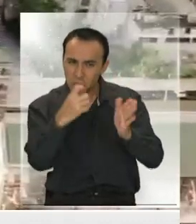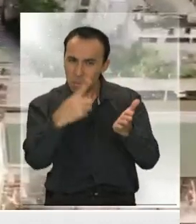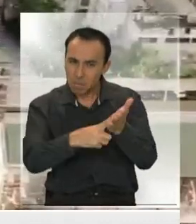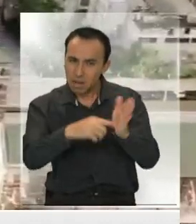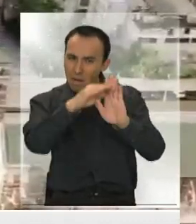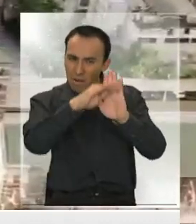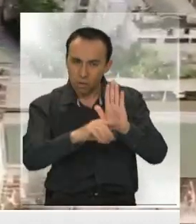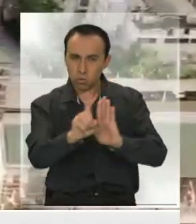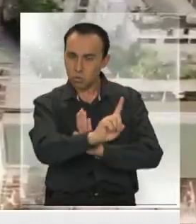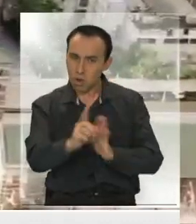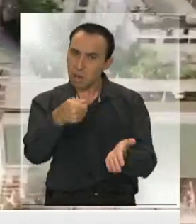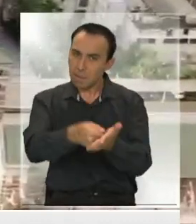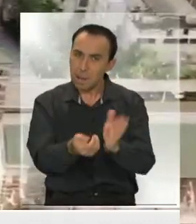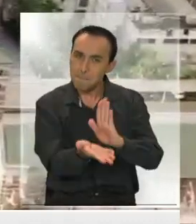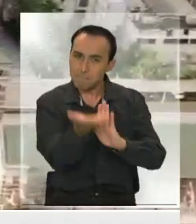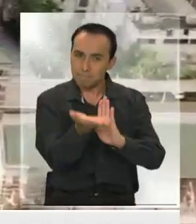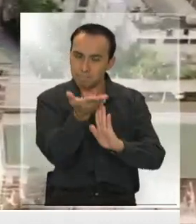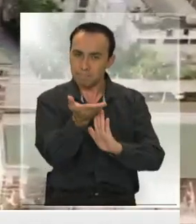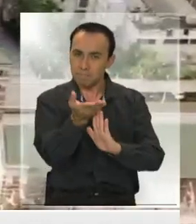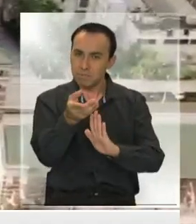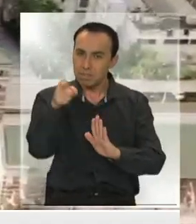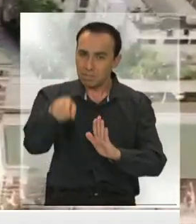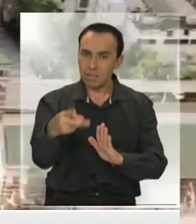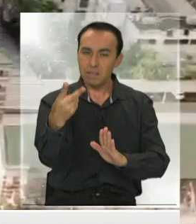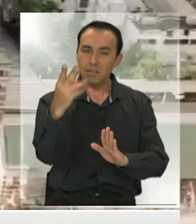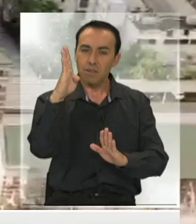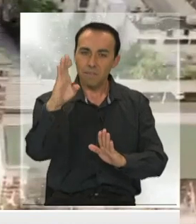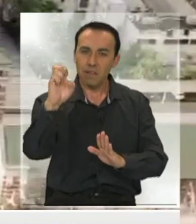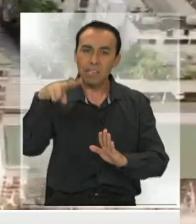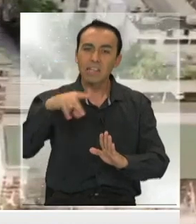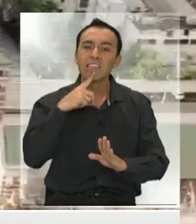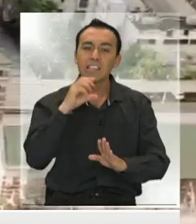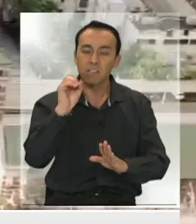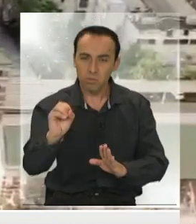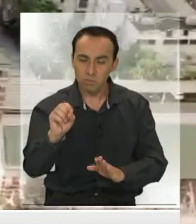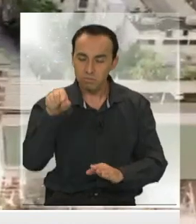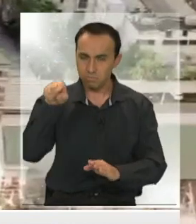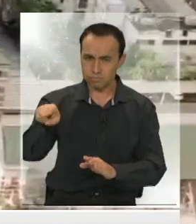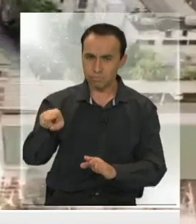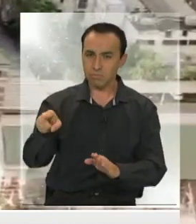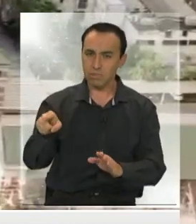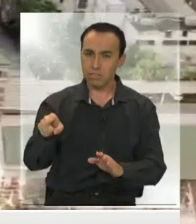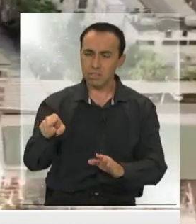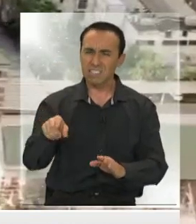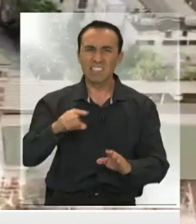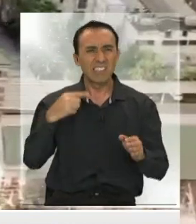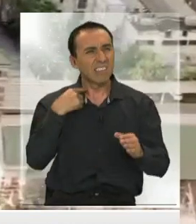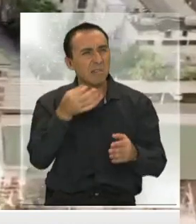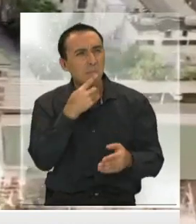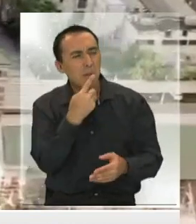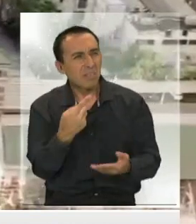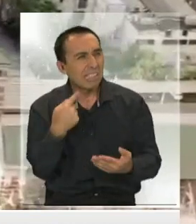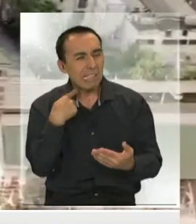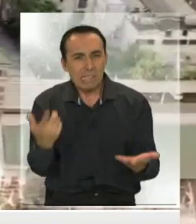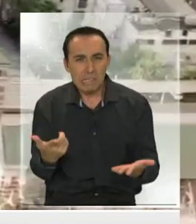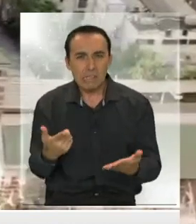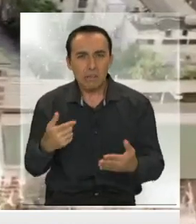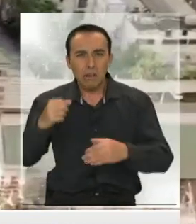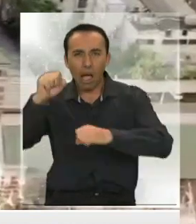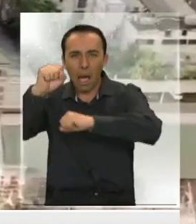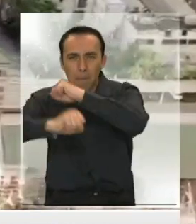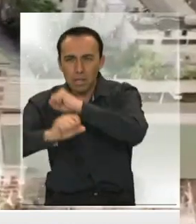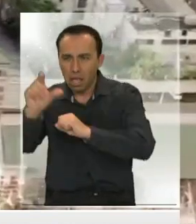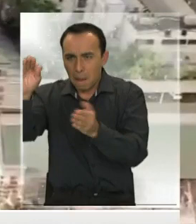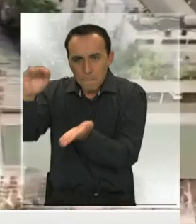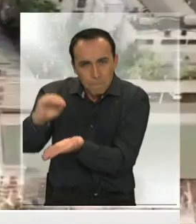pesos. Eso lo había dicho Benito Aranda en conversación, de hecho, con nosotros. Sí. Ahora, claro, uno se pregunta, ¿y qué va a ocurrir con la pequeña y mediana empresa, que a veces que